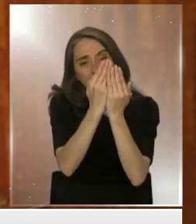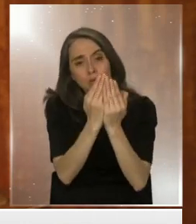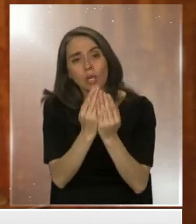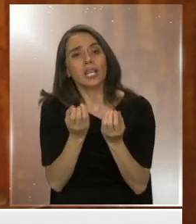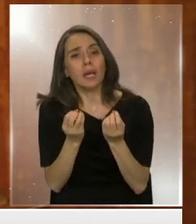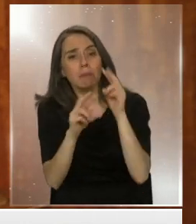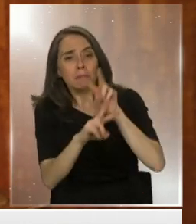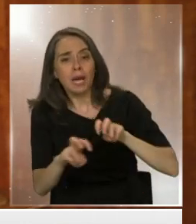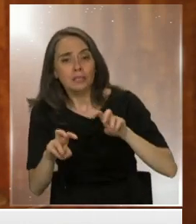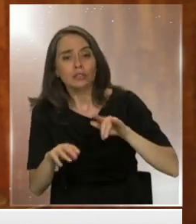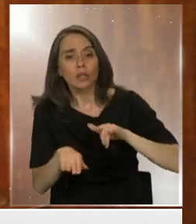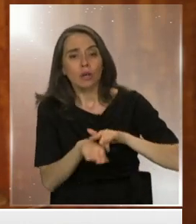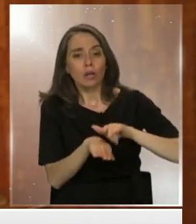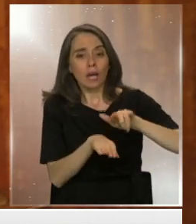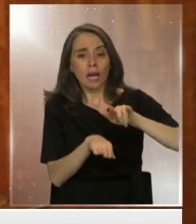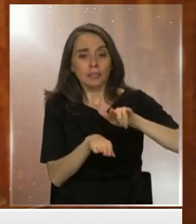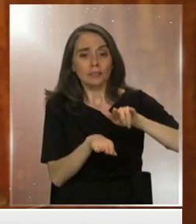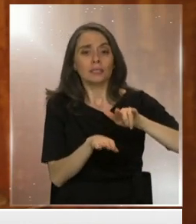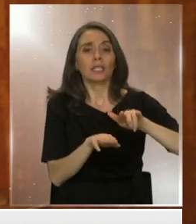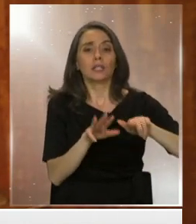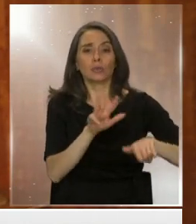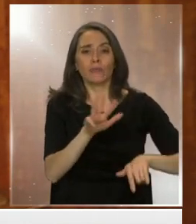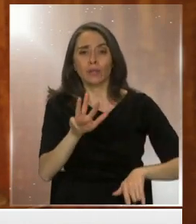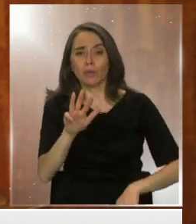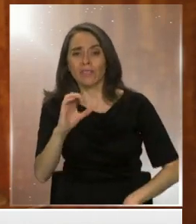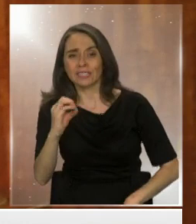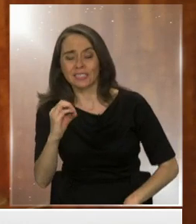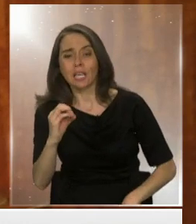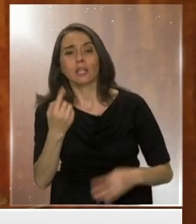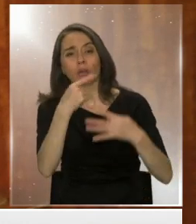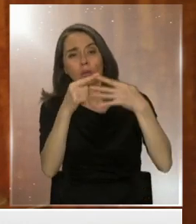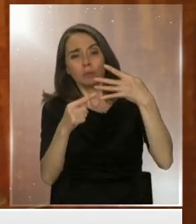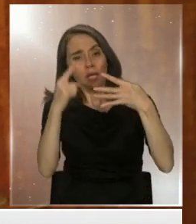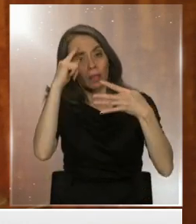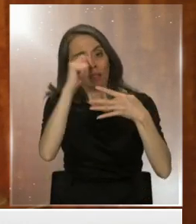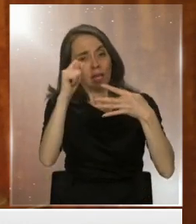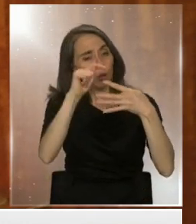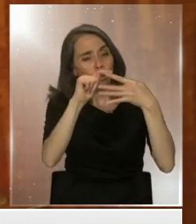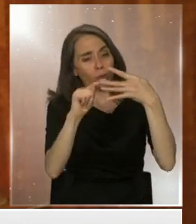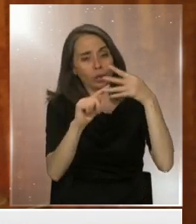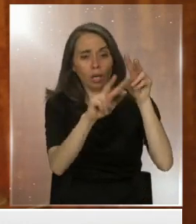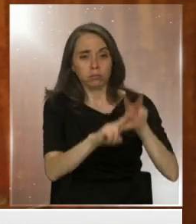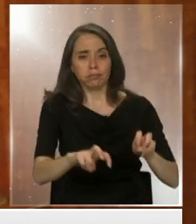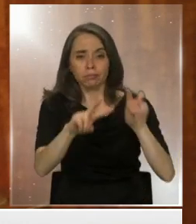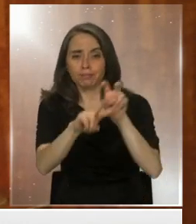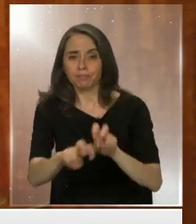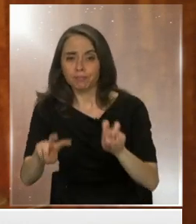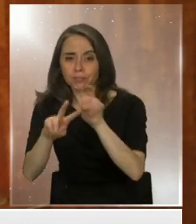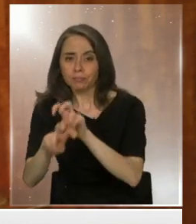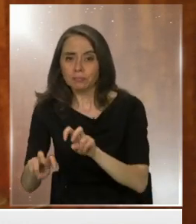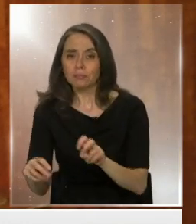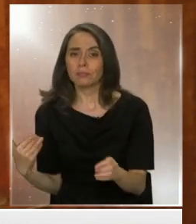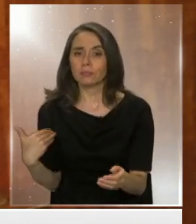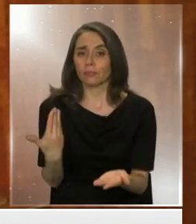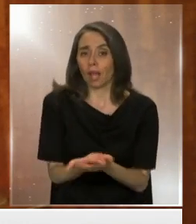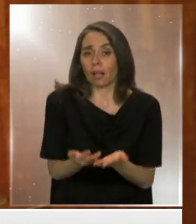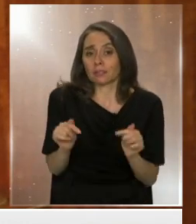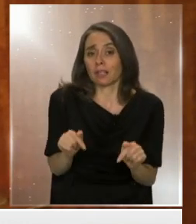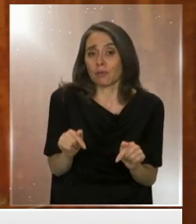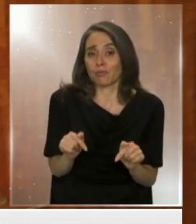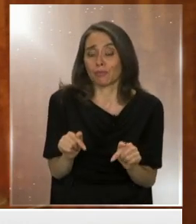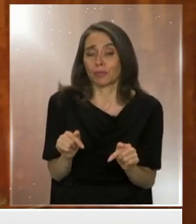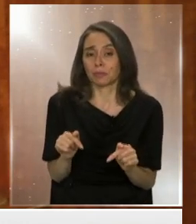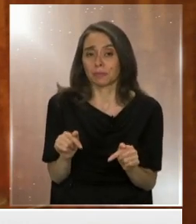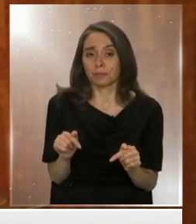haber pasado a este vuelo fach y 990 no descartamos ninguna de las hipótesis que estamos investigando hasta momento hemos tenido